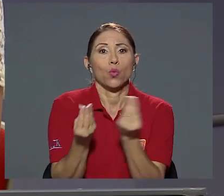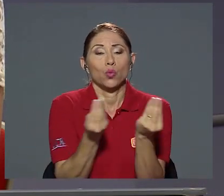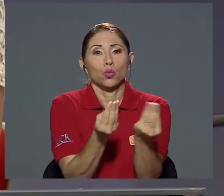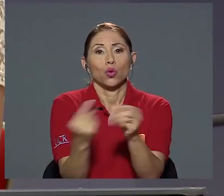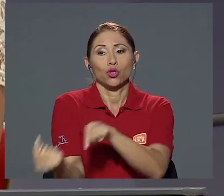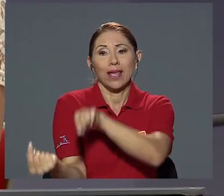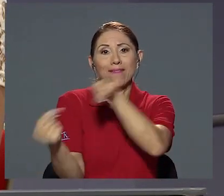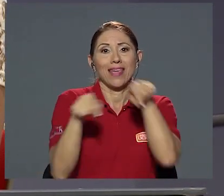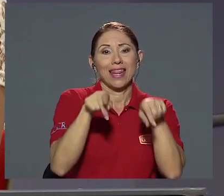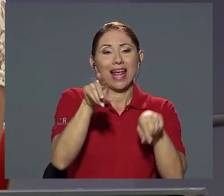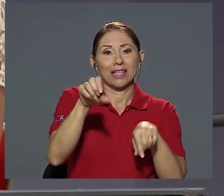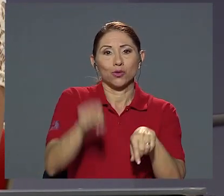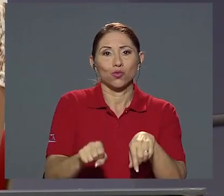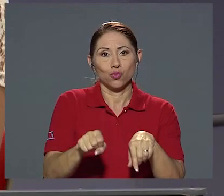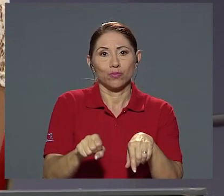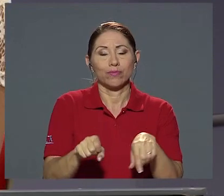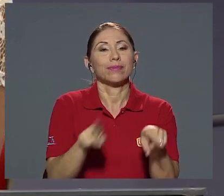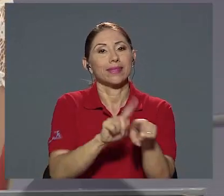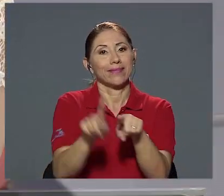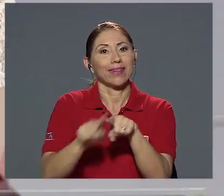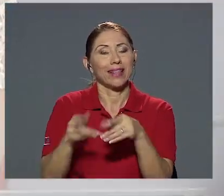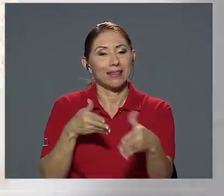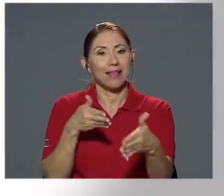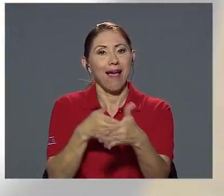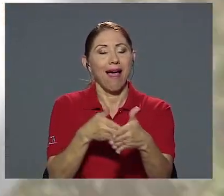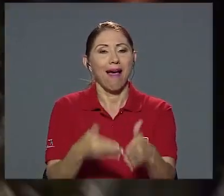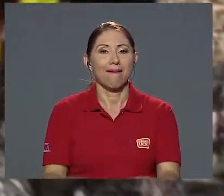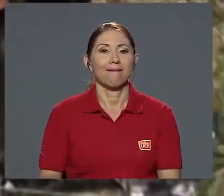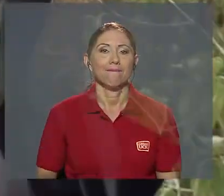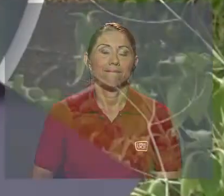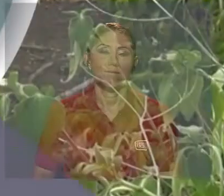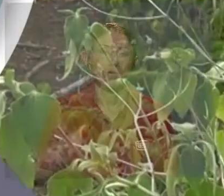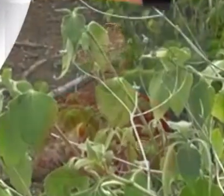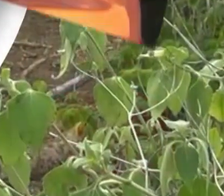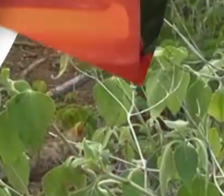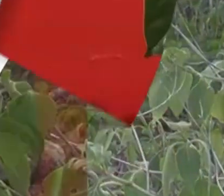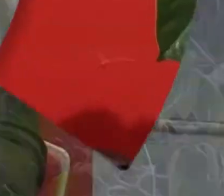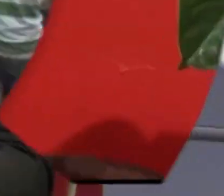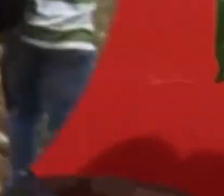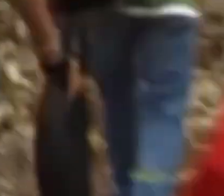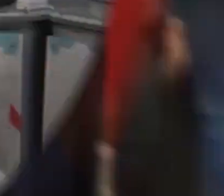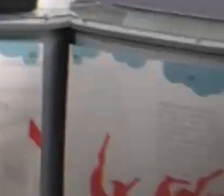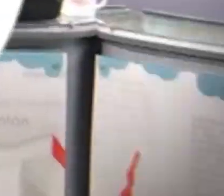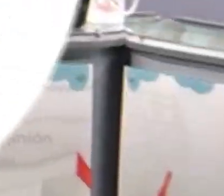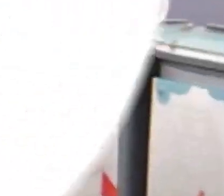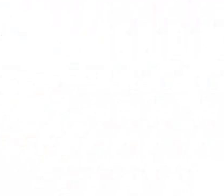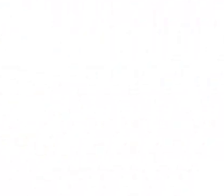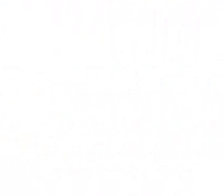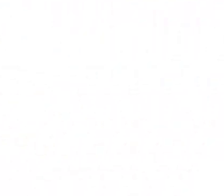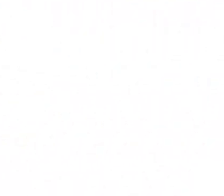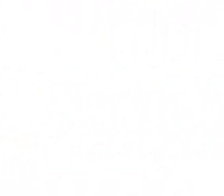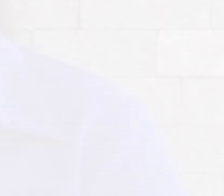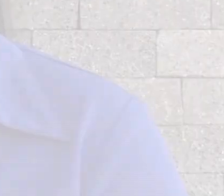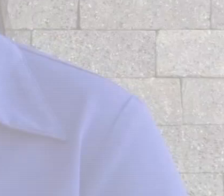otros aspectos que afectan la economía de la región.